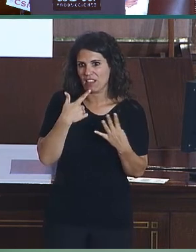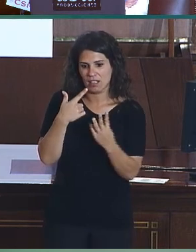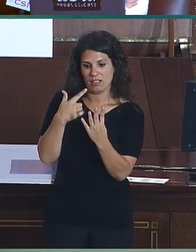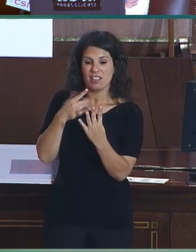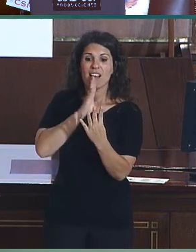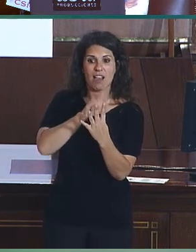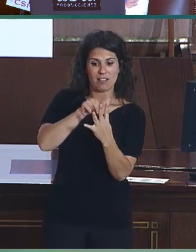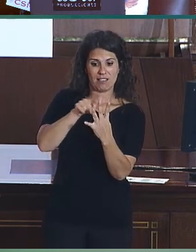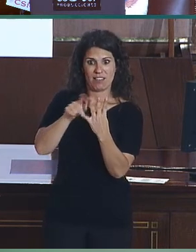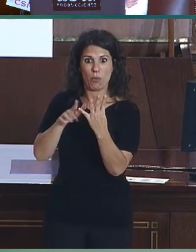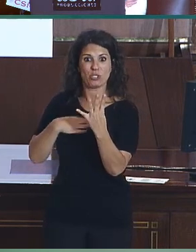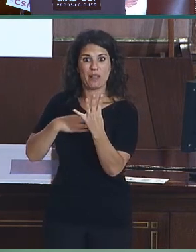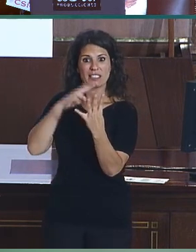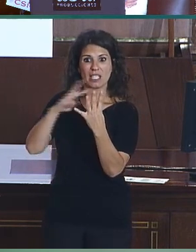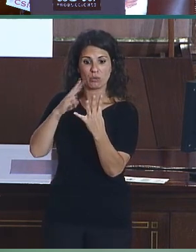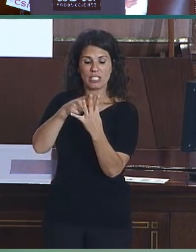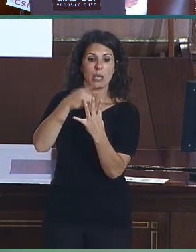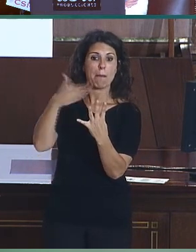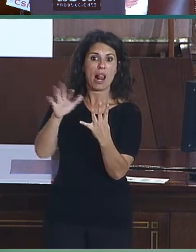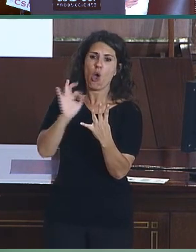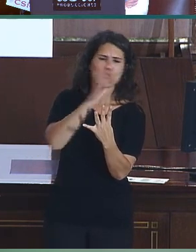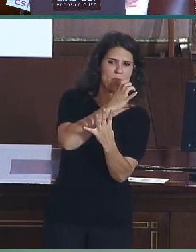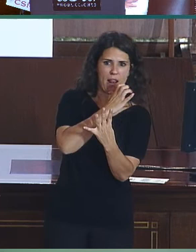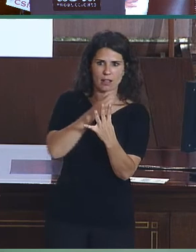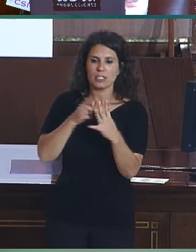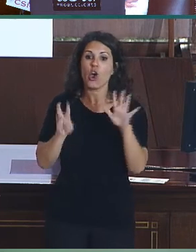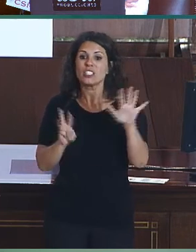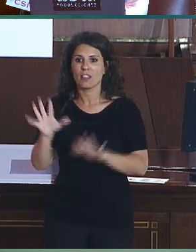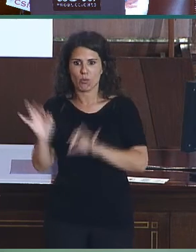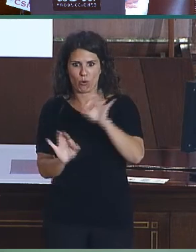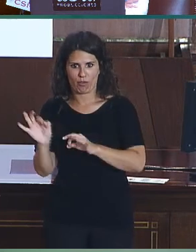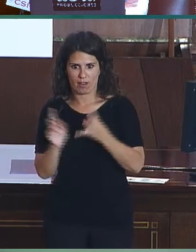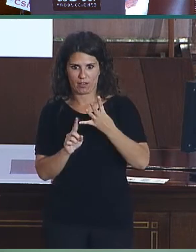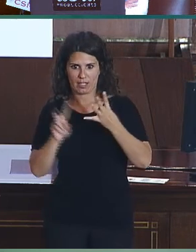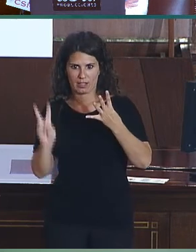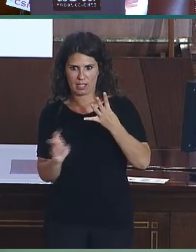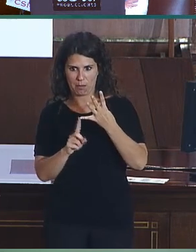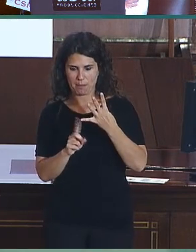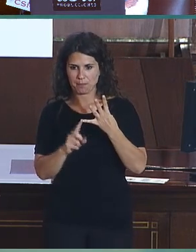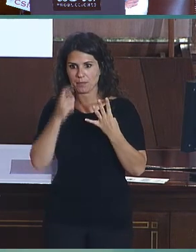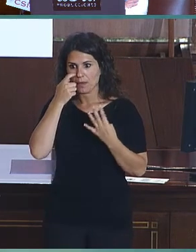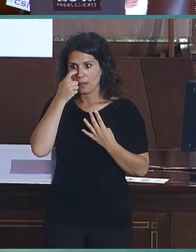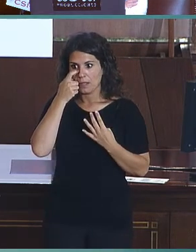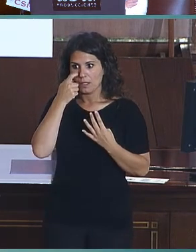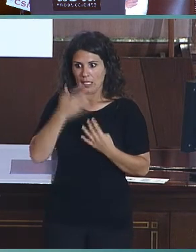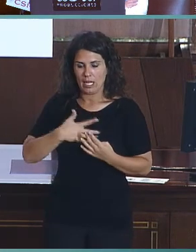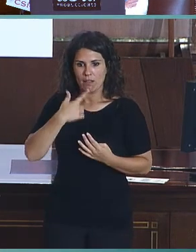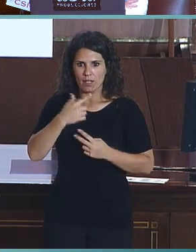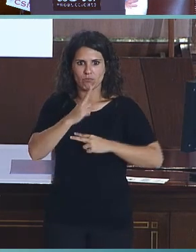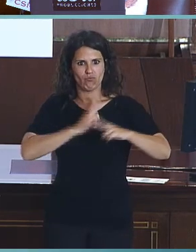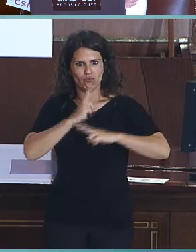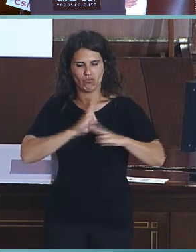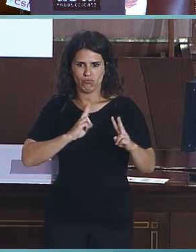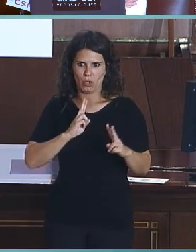mal, llegan al 81%. Por lo tanto, tenemos una polarización muy grande y, lo que también es digno de